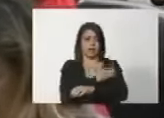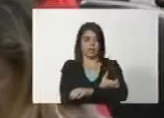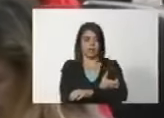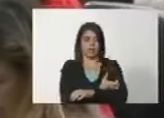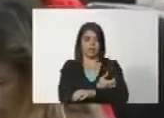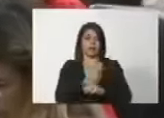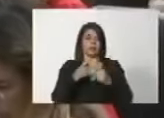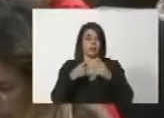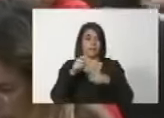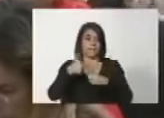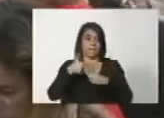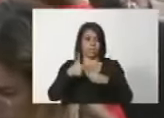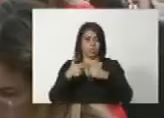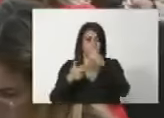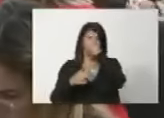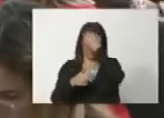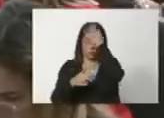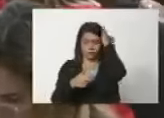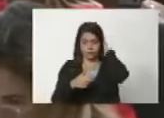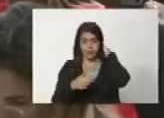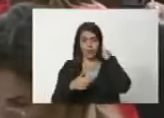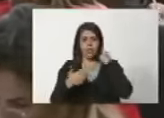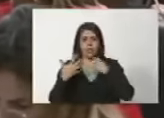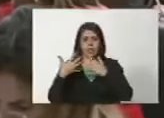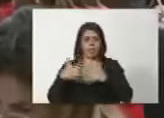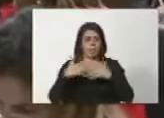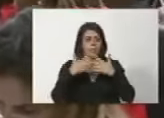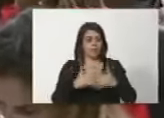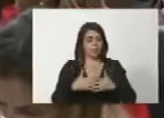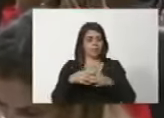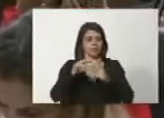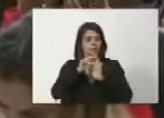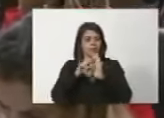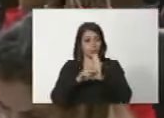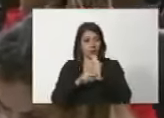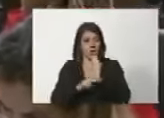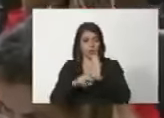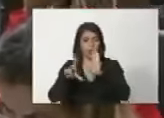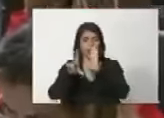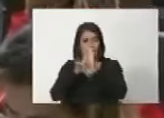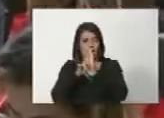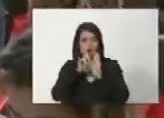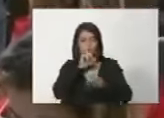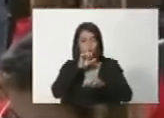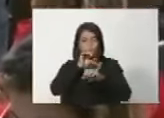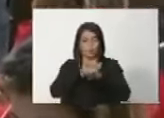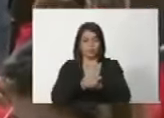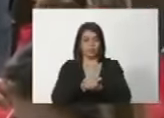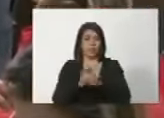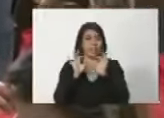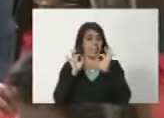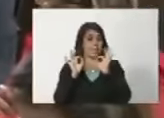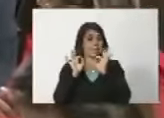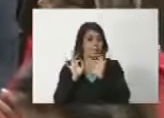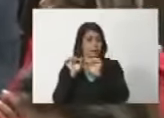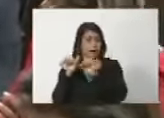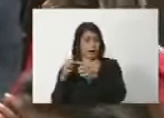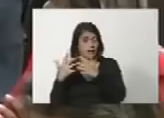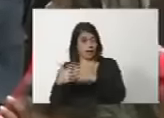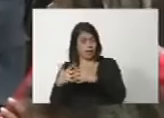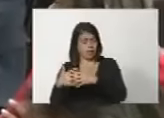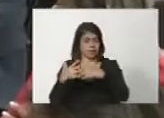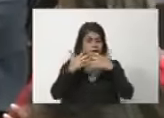Minas, de Energía y Petróleo. Las empresas mixtas se regirán por la presente ley y en cada caso particular,